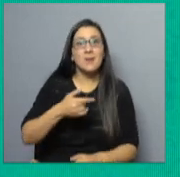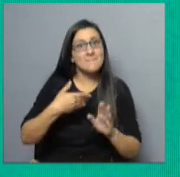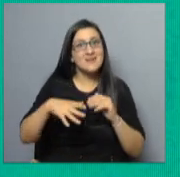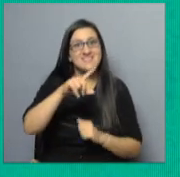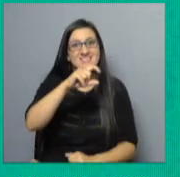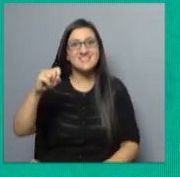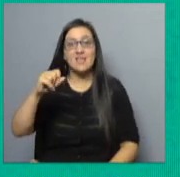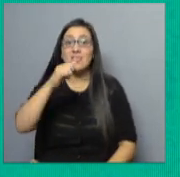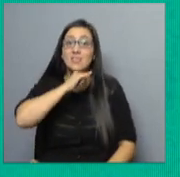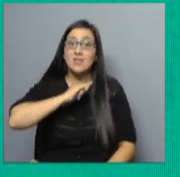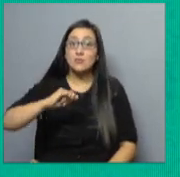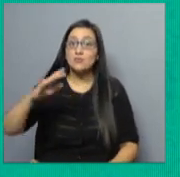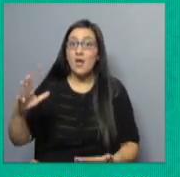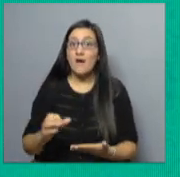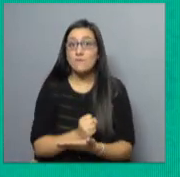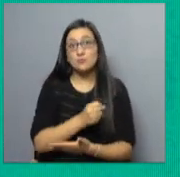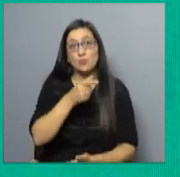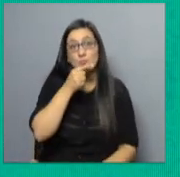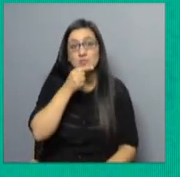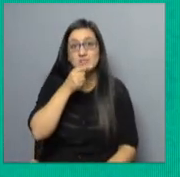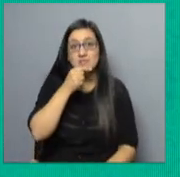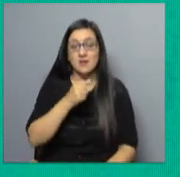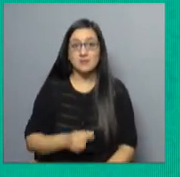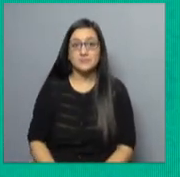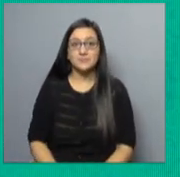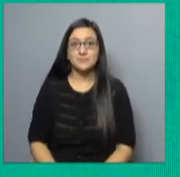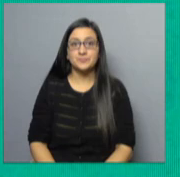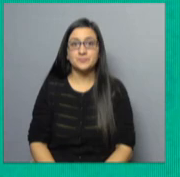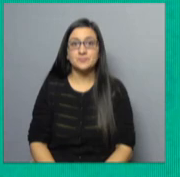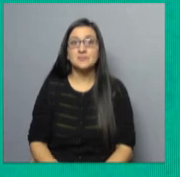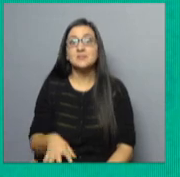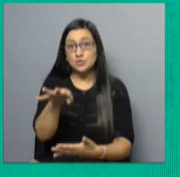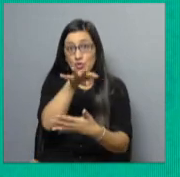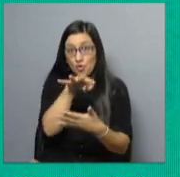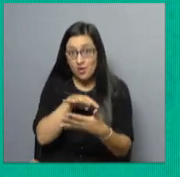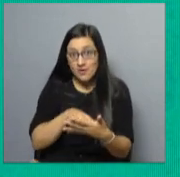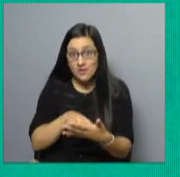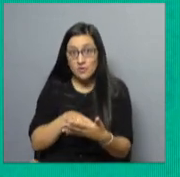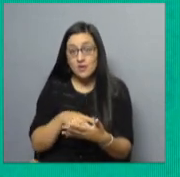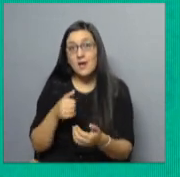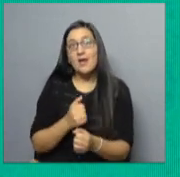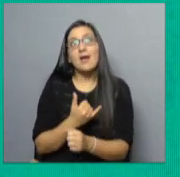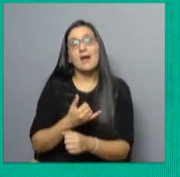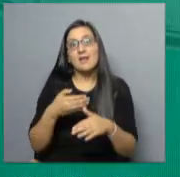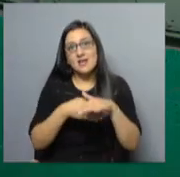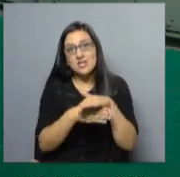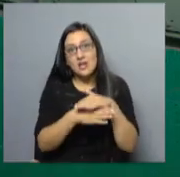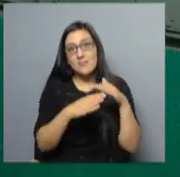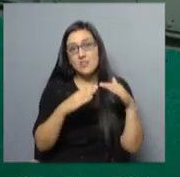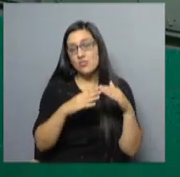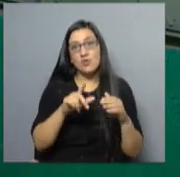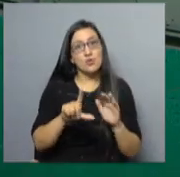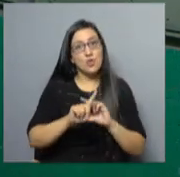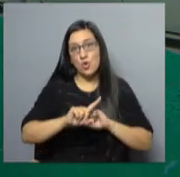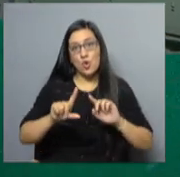denuncias de abuso policial que si lo leo por acá bueno abarca desde allanamiento ilegal amenazas lesiones